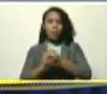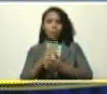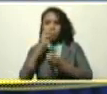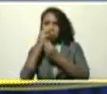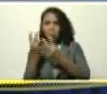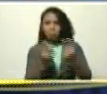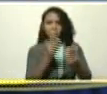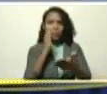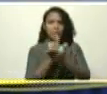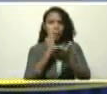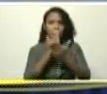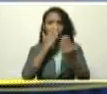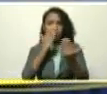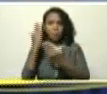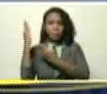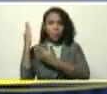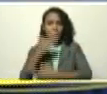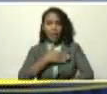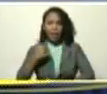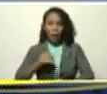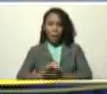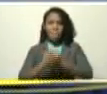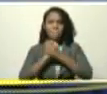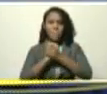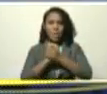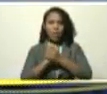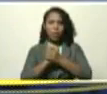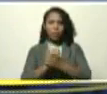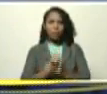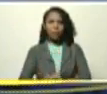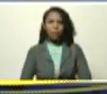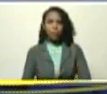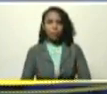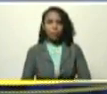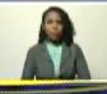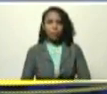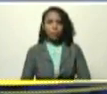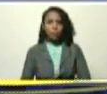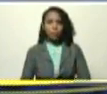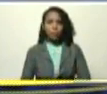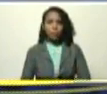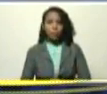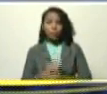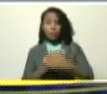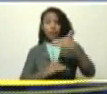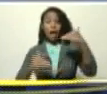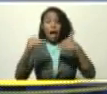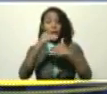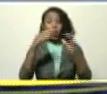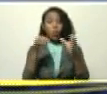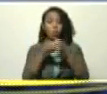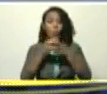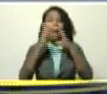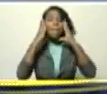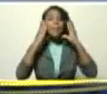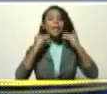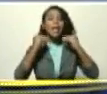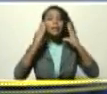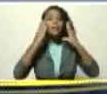bienvenido siempre, querido amigo, querido compañero, con una alta delegación de expertos,